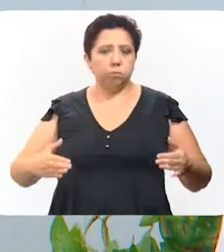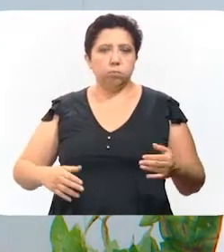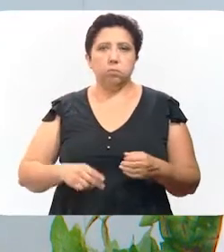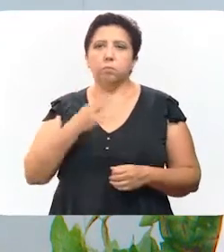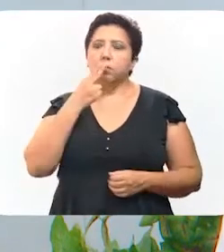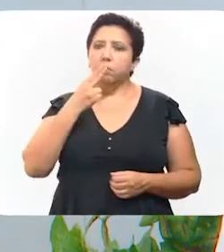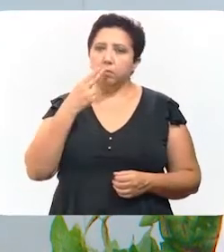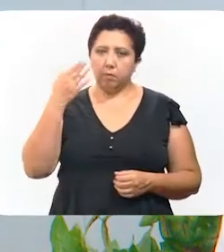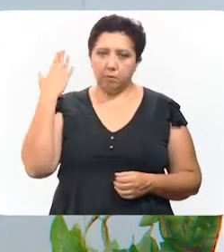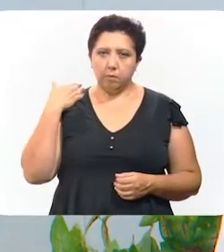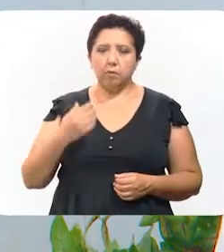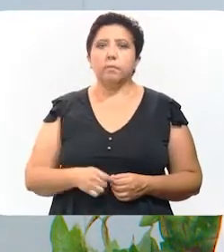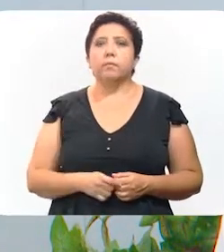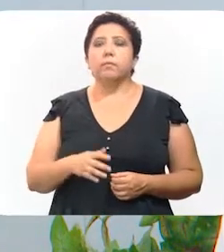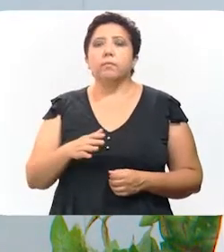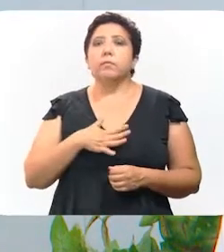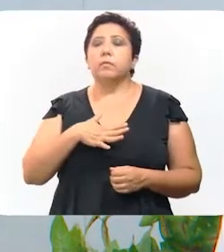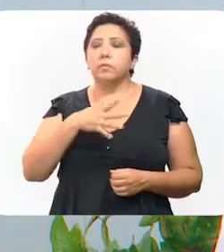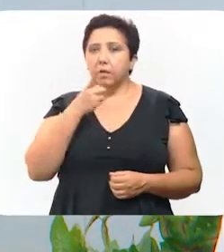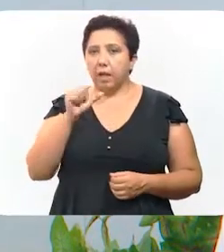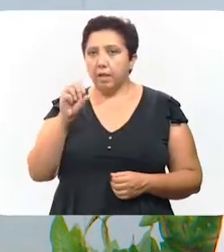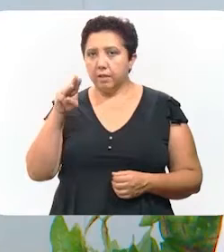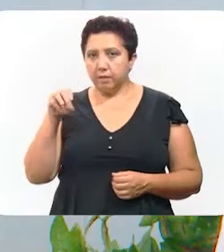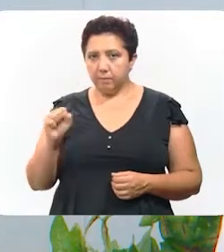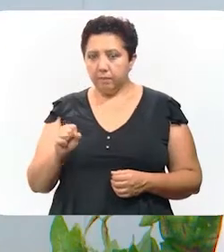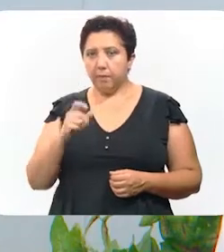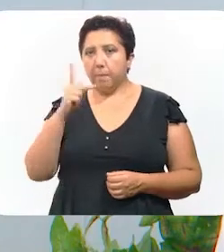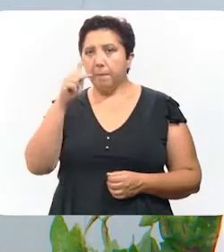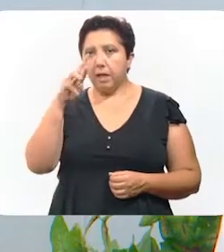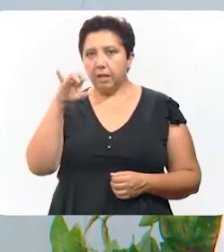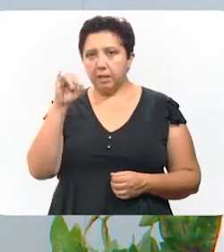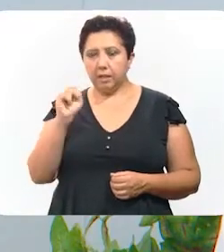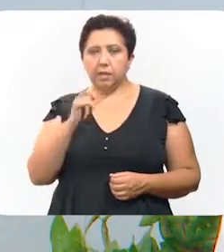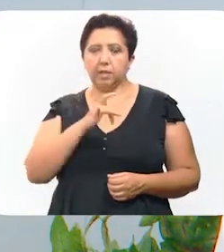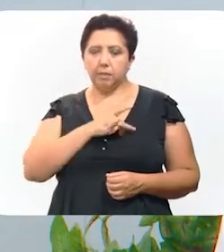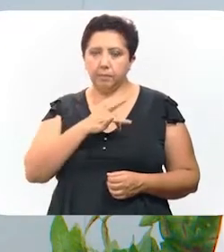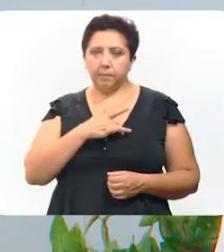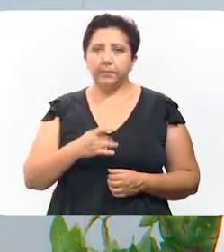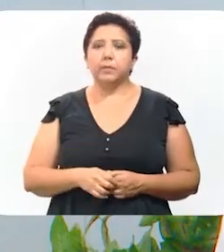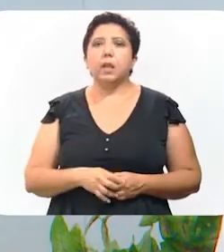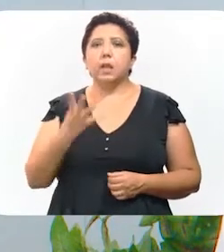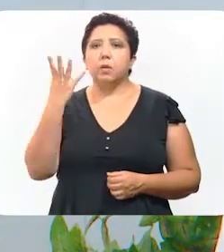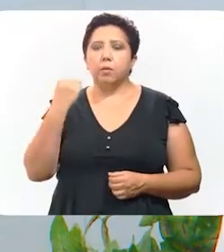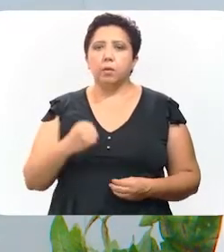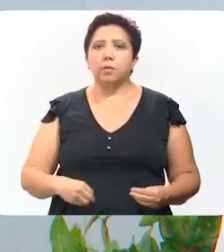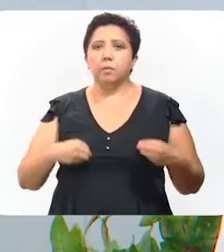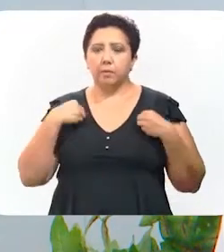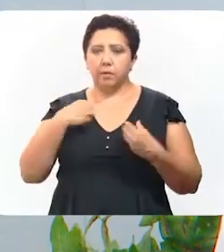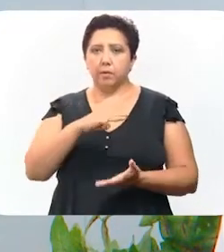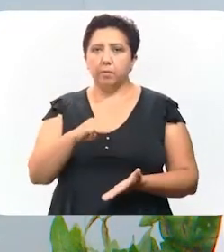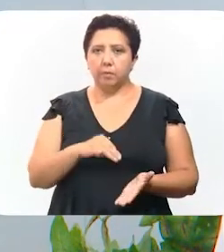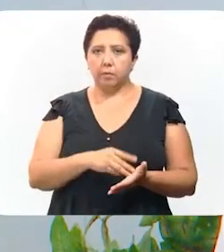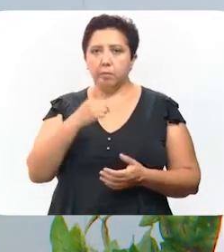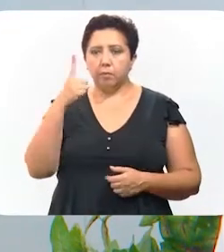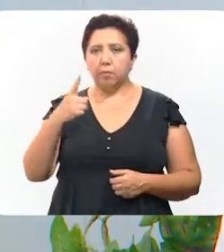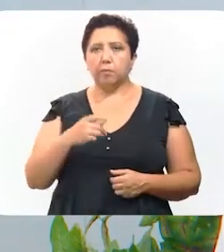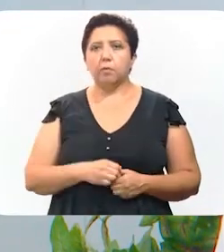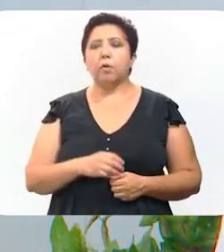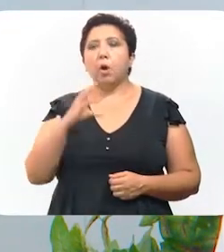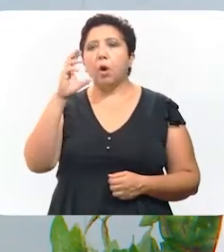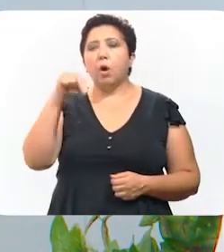obesidad, tabaquismo, EPOC, asma, pancreatitis y cardiopatía. 9 de ellos residían en Mérida, uno más